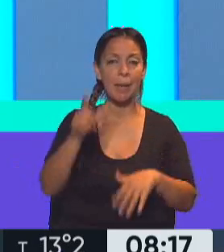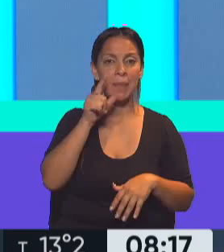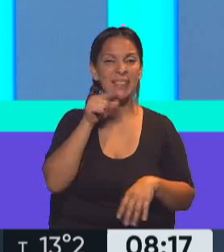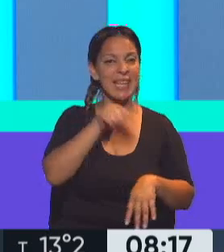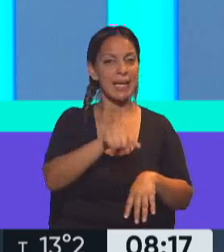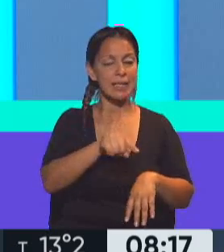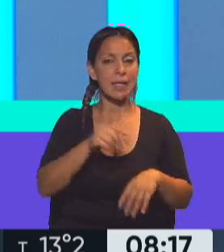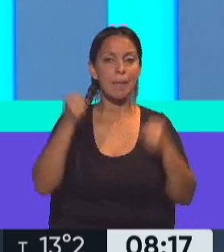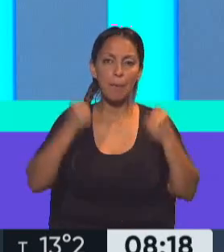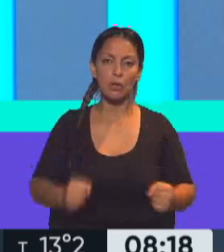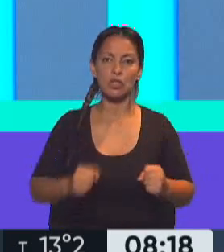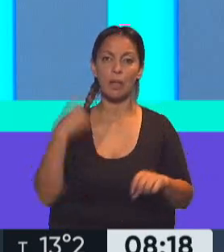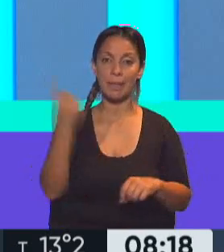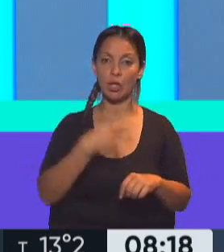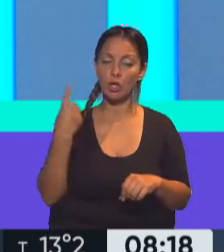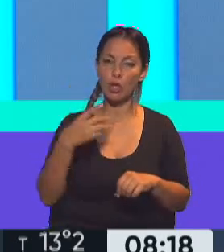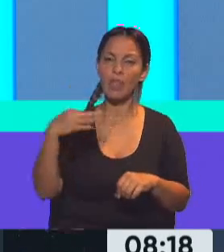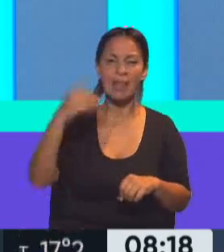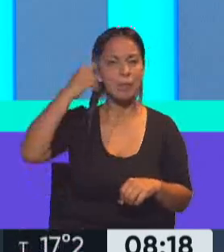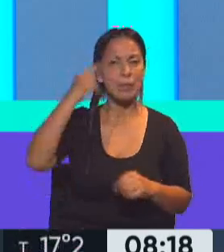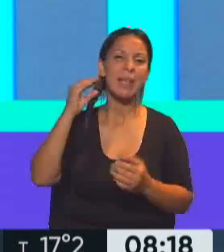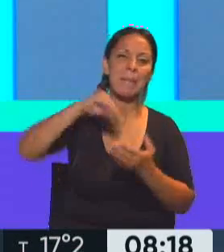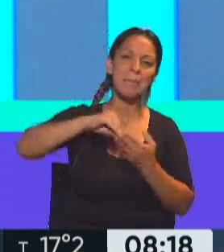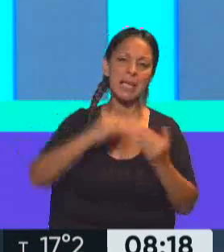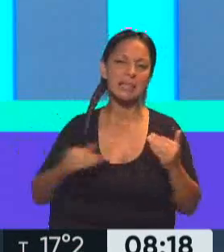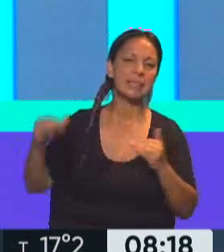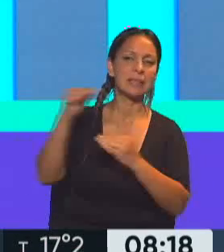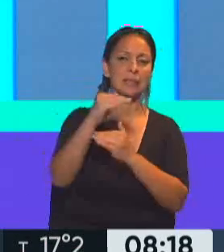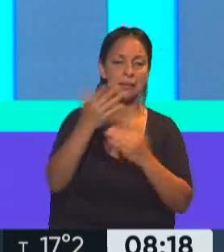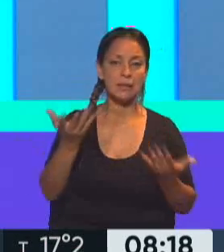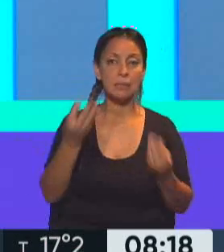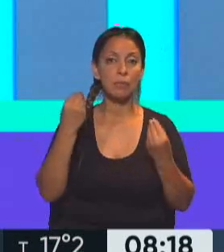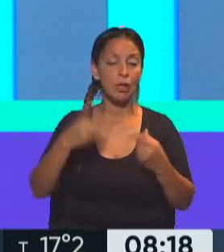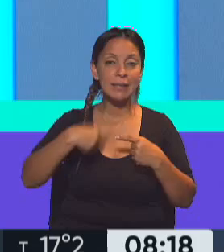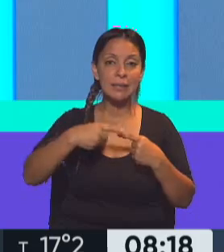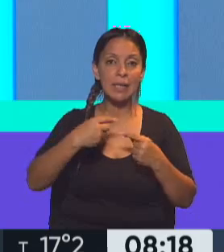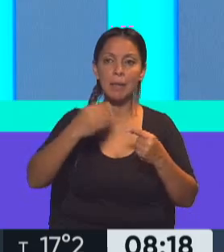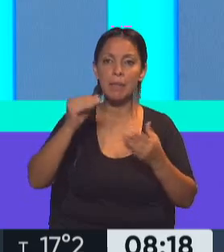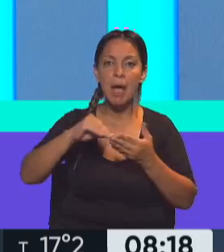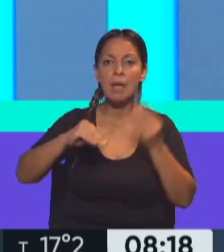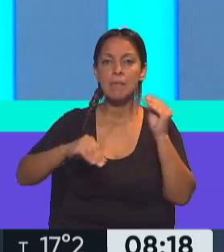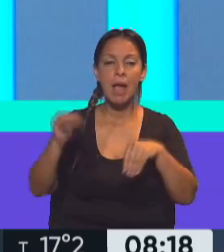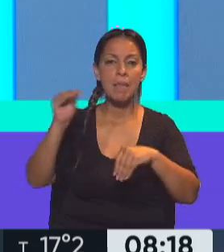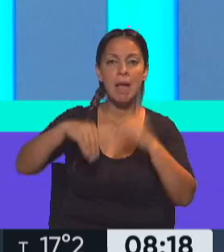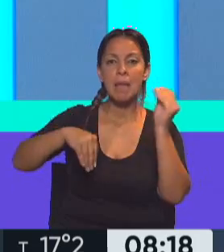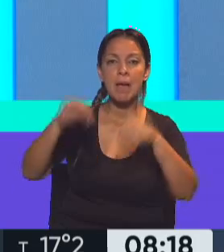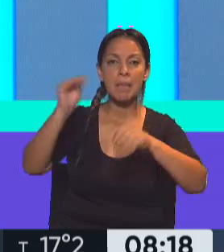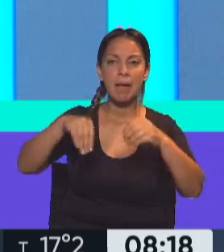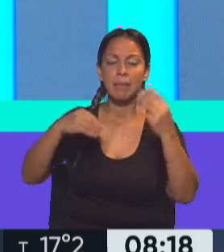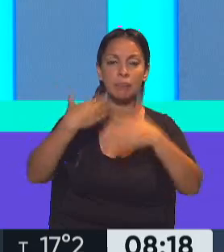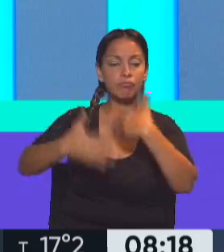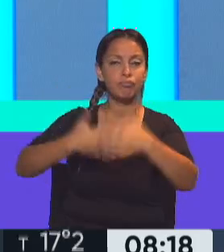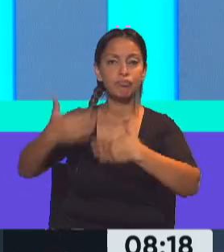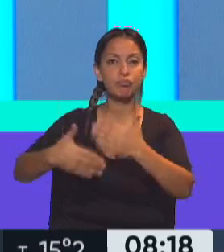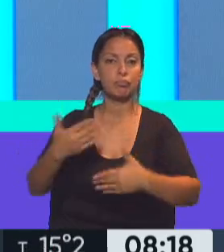el posicionamiento que tenemos que tener. Porque lo que decís es cierto, permanentemente van surgiendo nuevas plataformas,